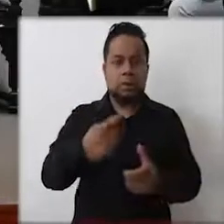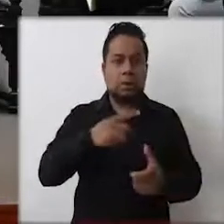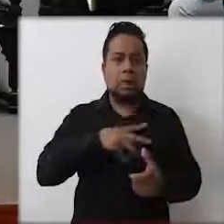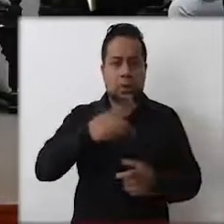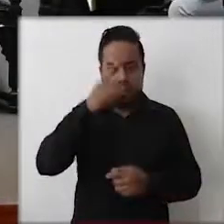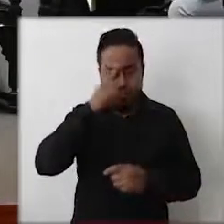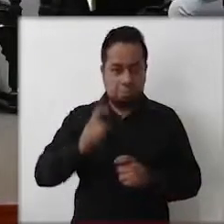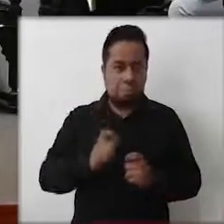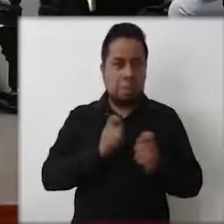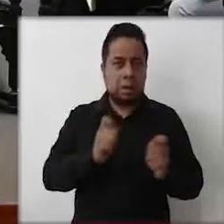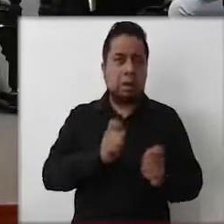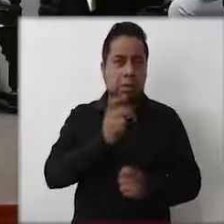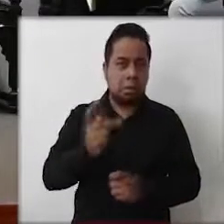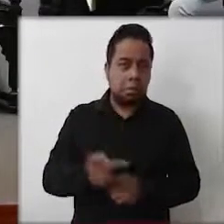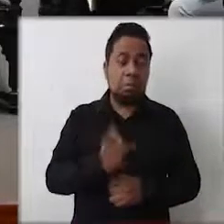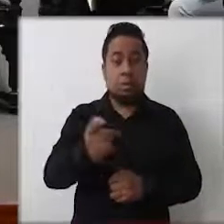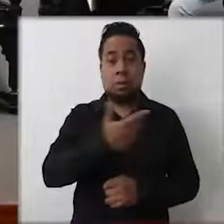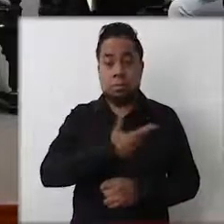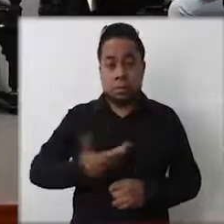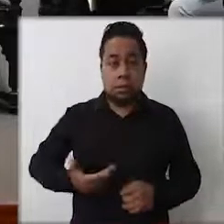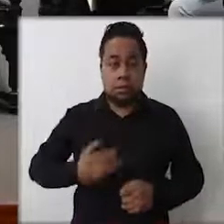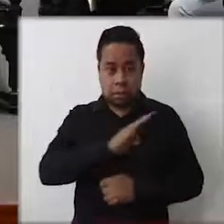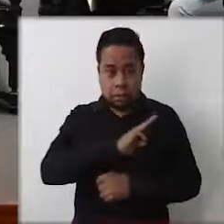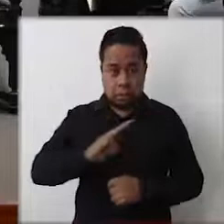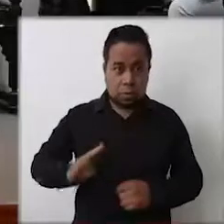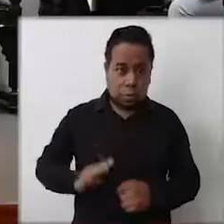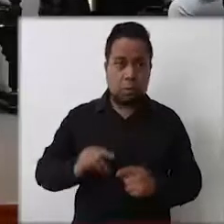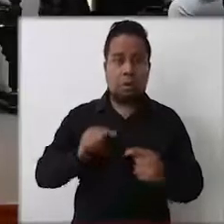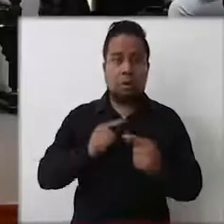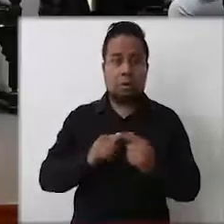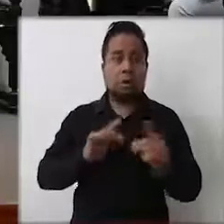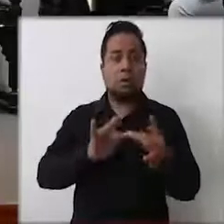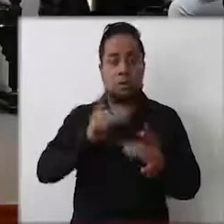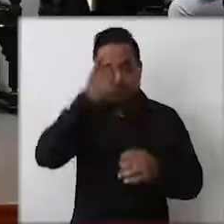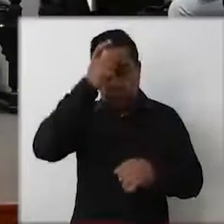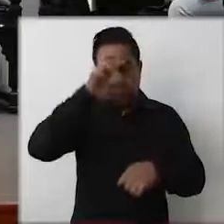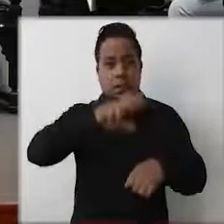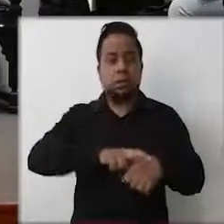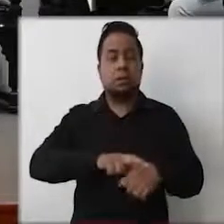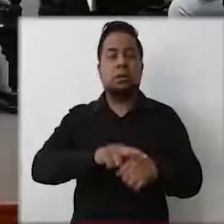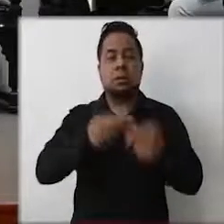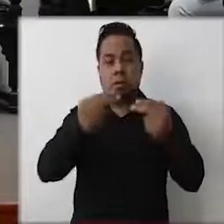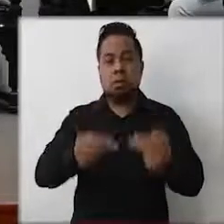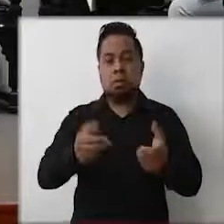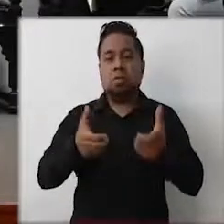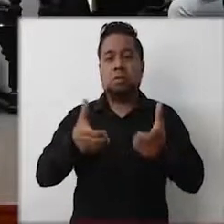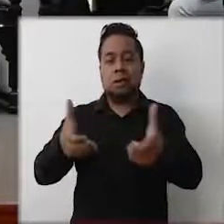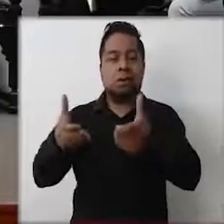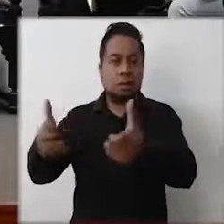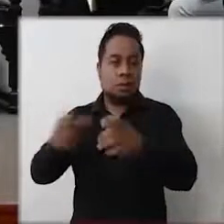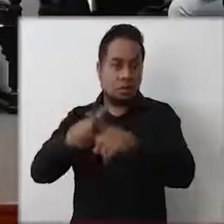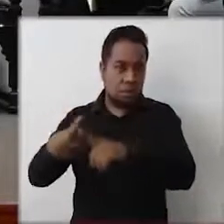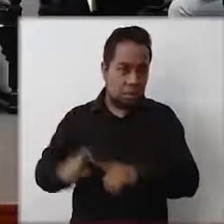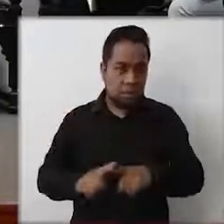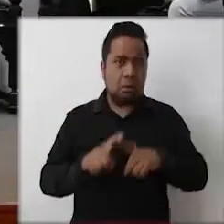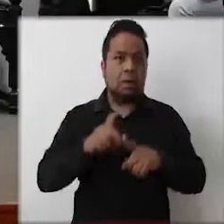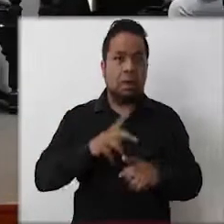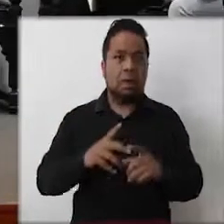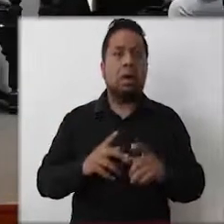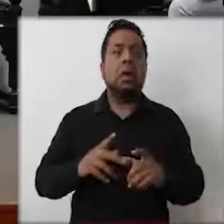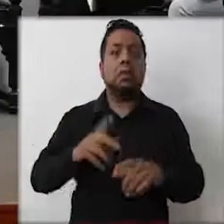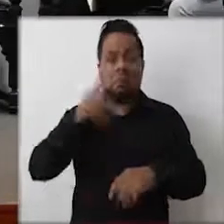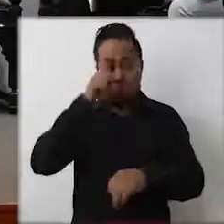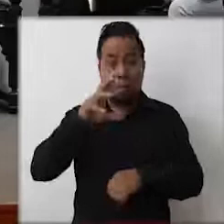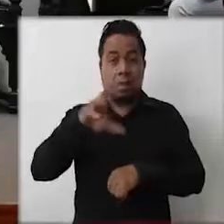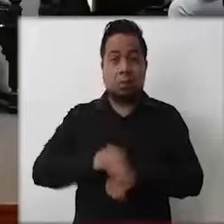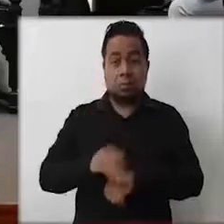días del 18 al 27 de febrero de 2022, que corresponden a las festividades del Templo